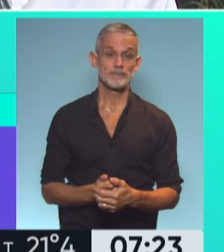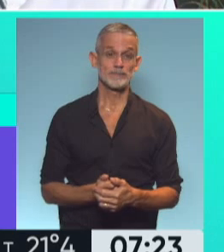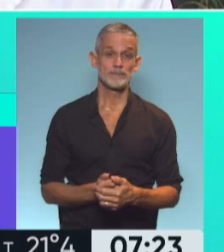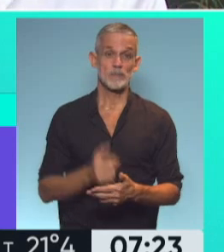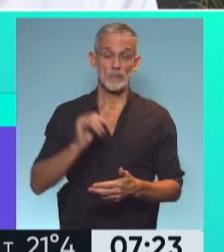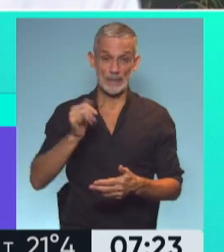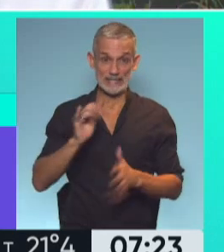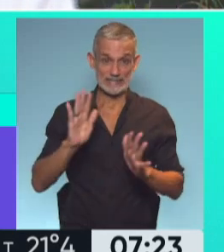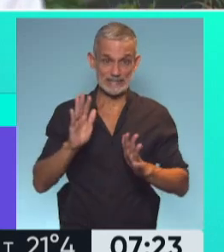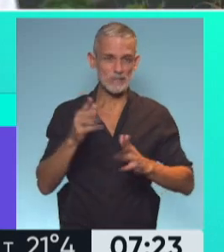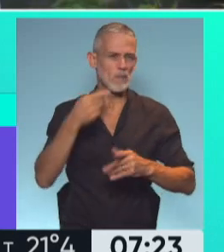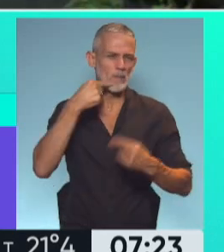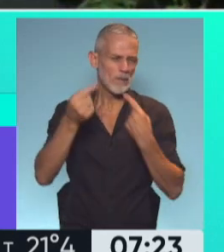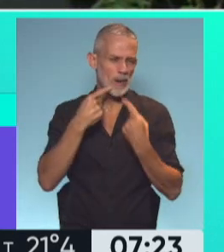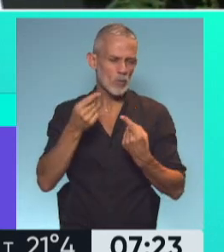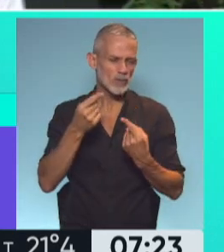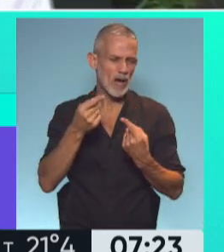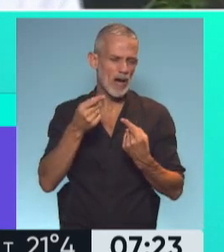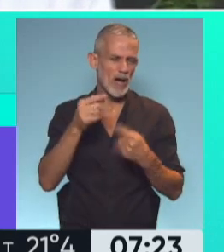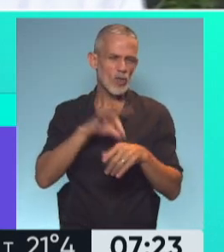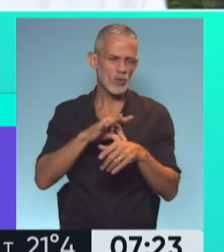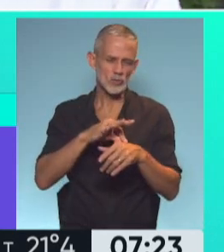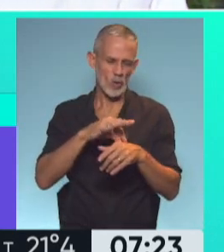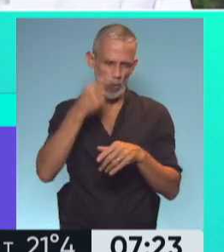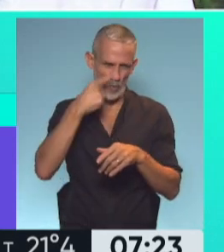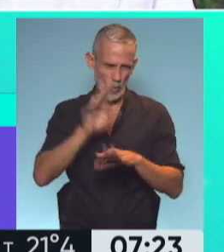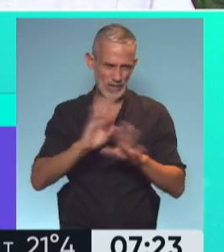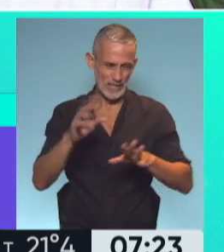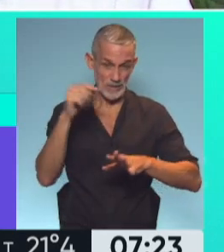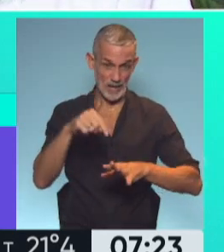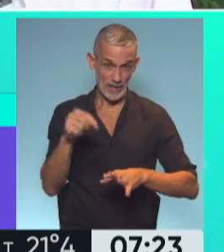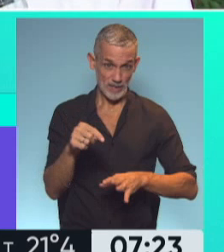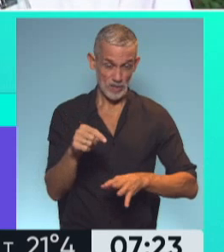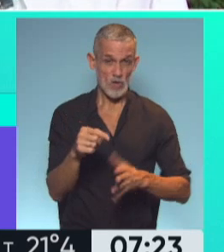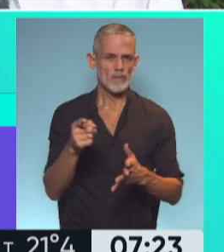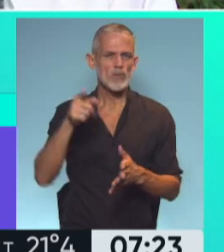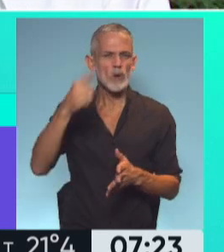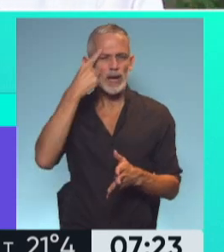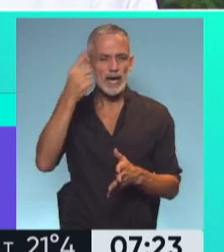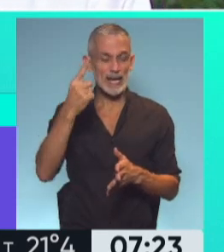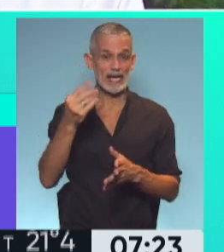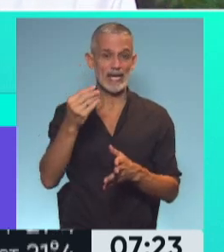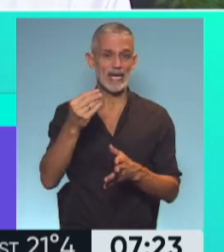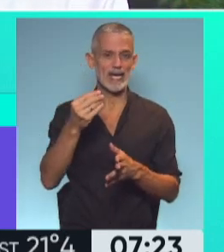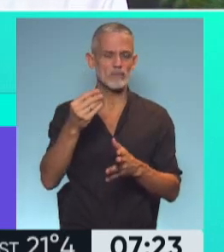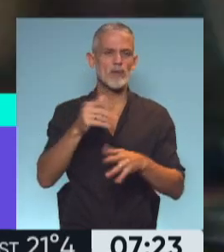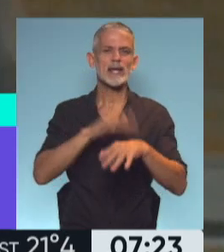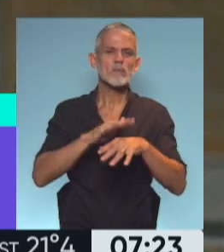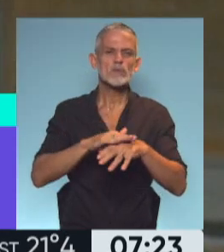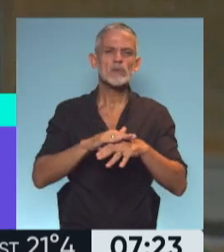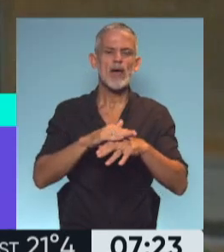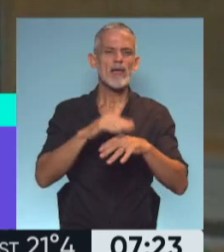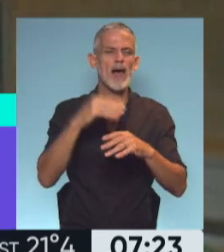Sí, Alejandro, para preguntarle también al doctor, la última pregunta que le vamos a hacer en el día de hoy. ¿Usted cree que más allá de las responsabilidades que tienen que tomar